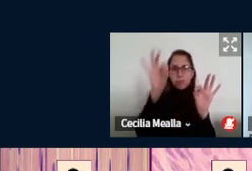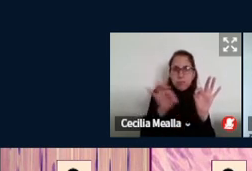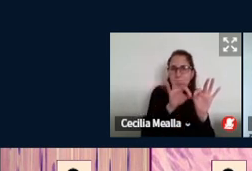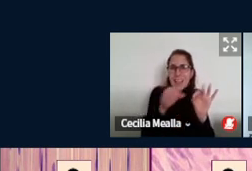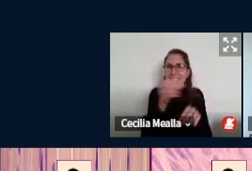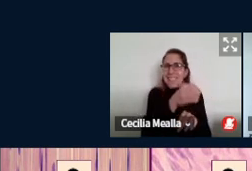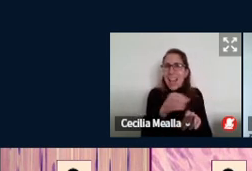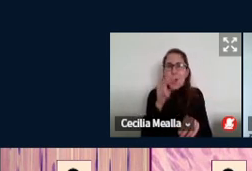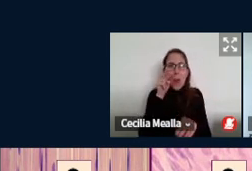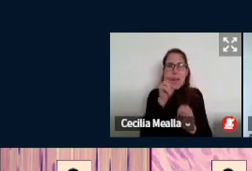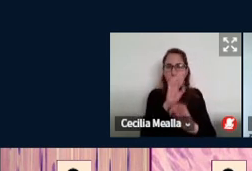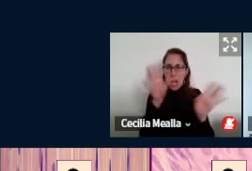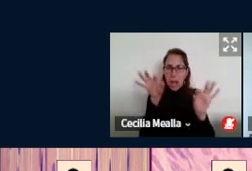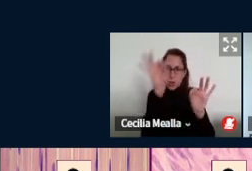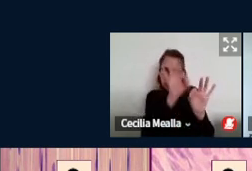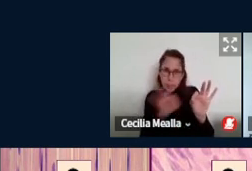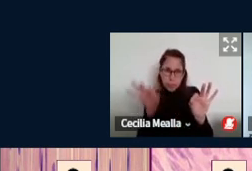menos,